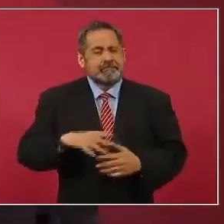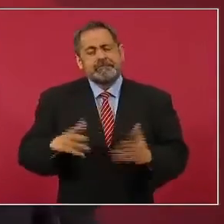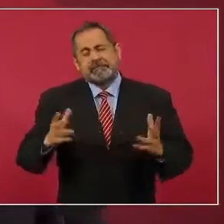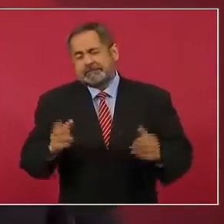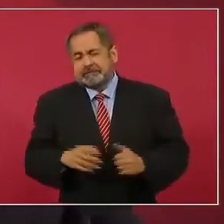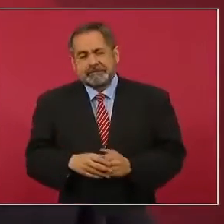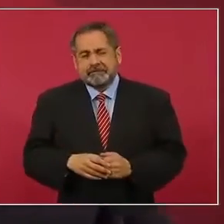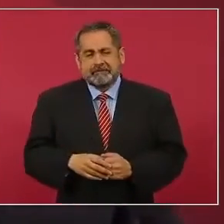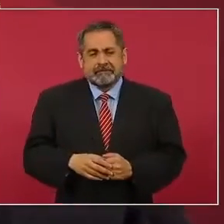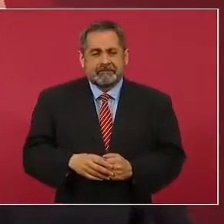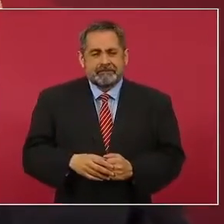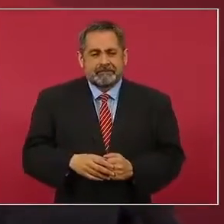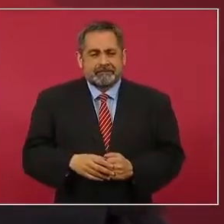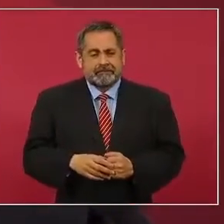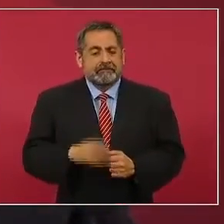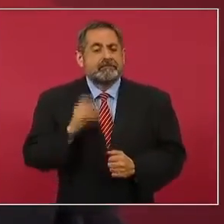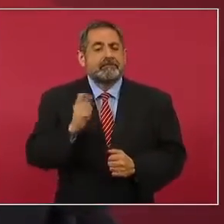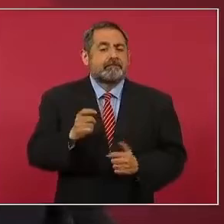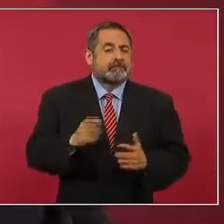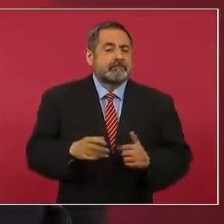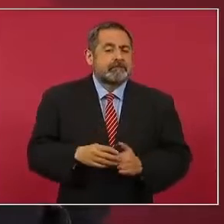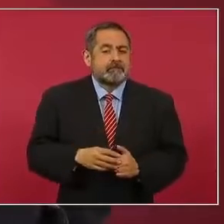Entonces, bajo